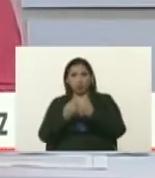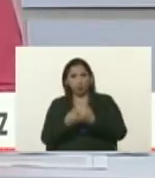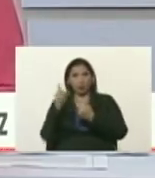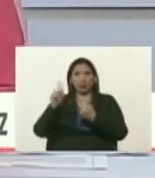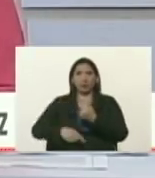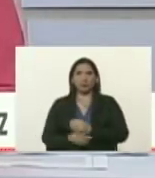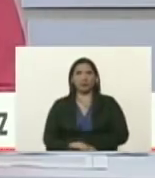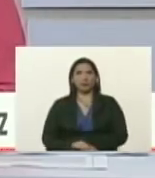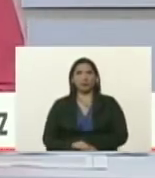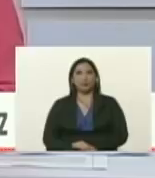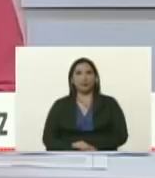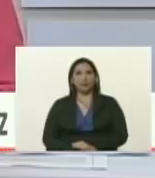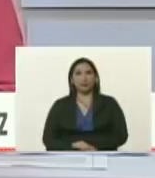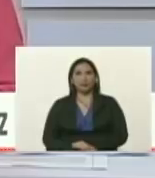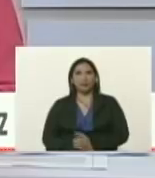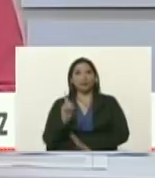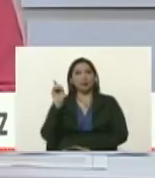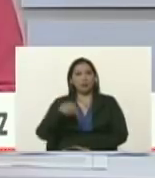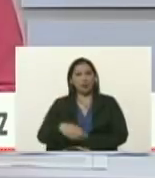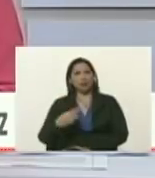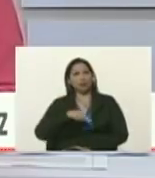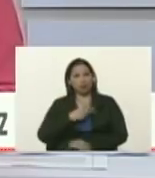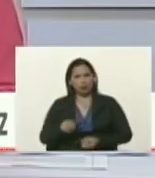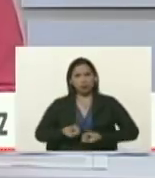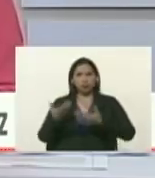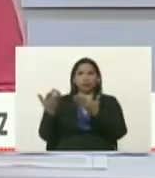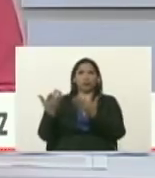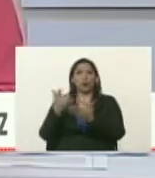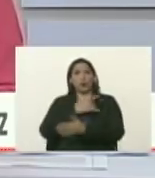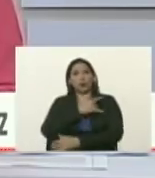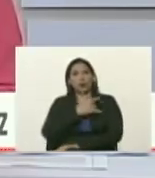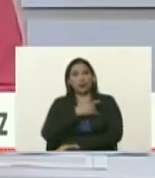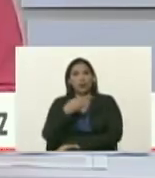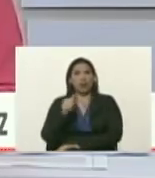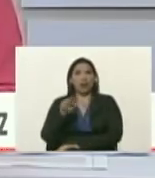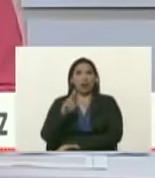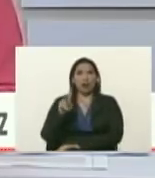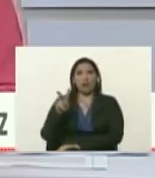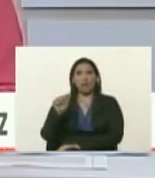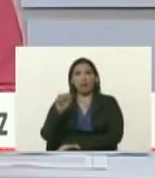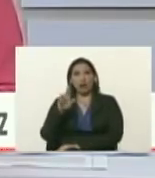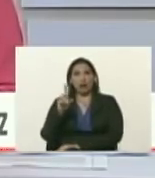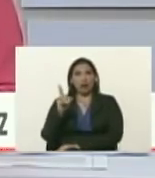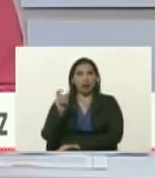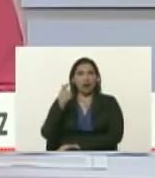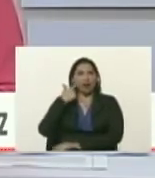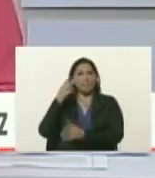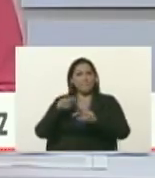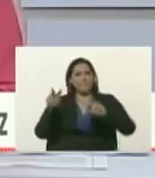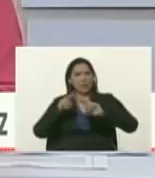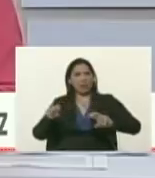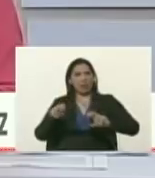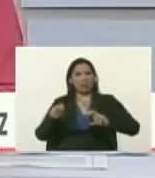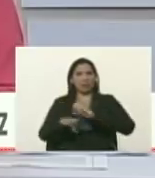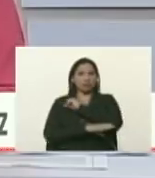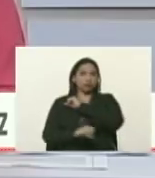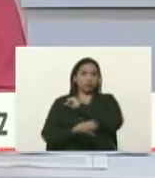recursos. Y también enviaremos, repito, a la Universidad de Harvard el expediente